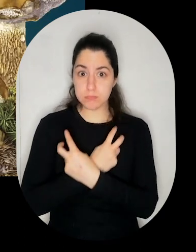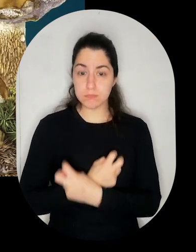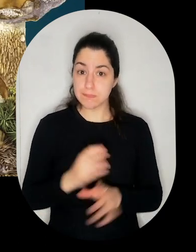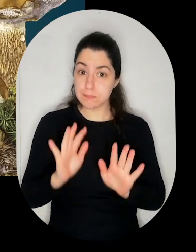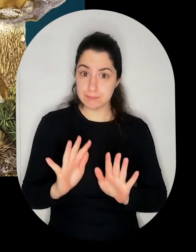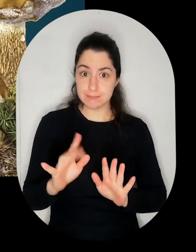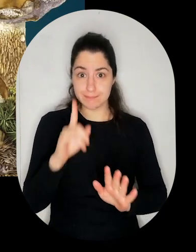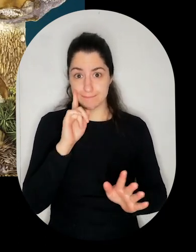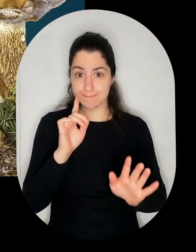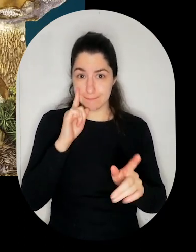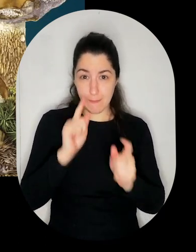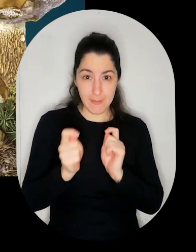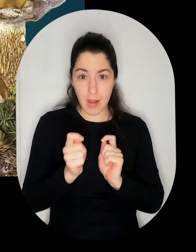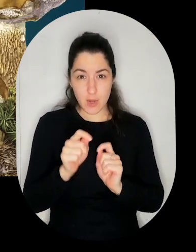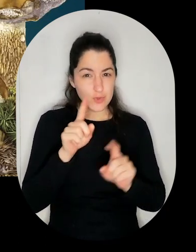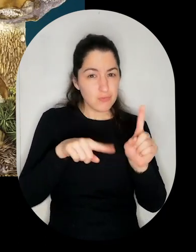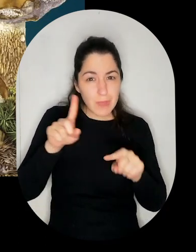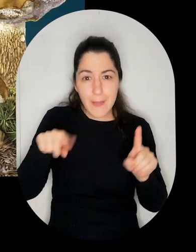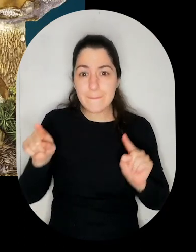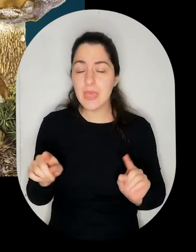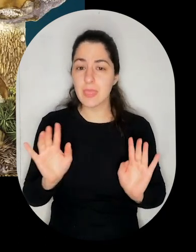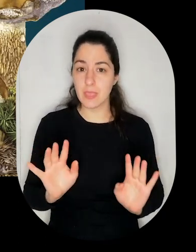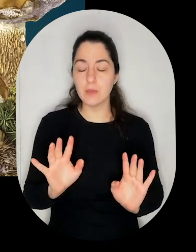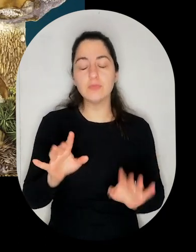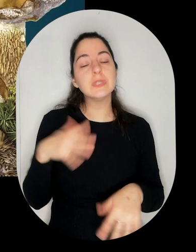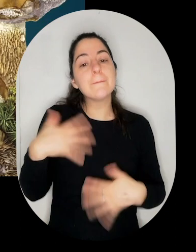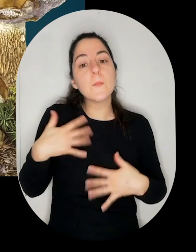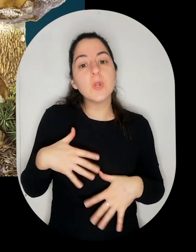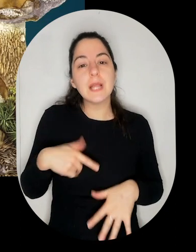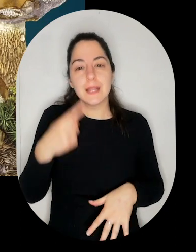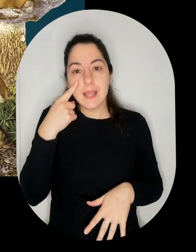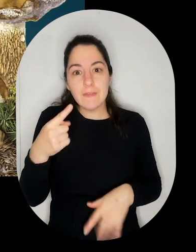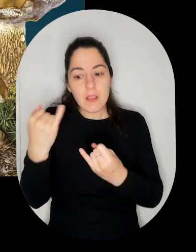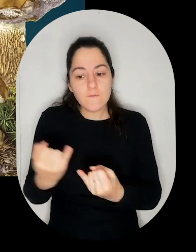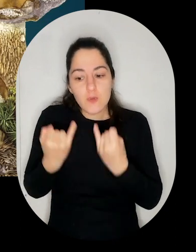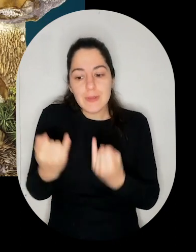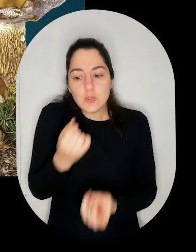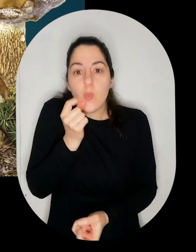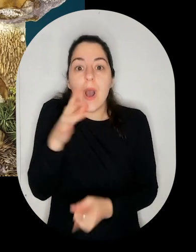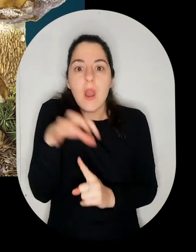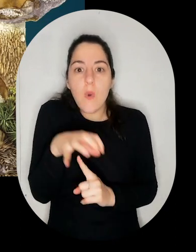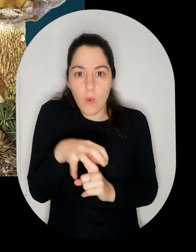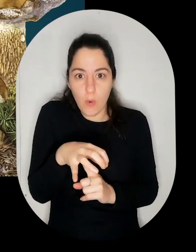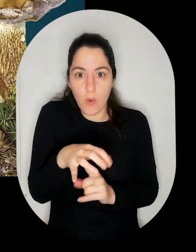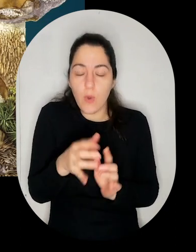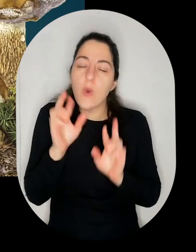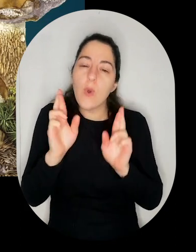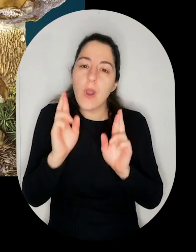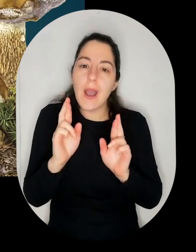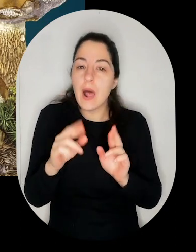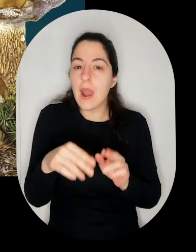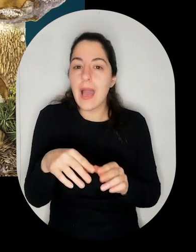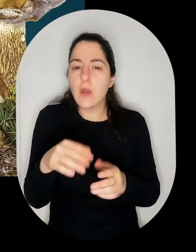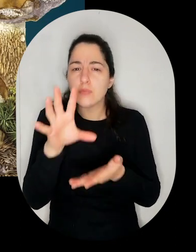el manejo es muy complejo y va a variar por cada tipo. Por tanto, una de las cosas más importantes es recopilar datos del hongo.